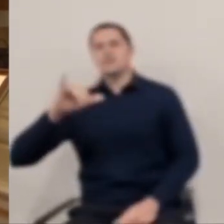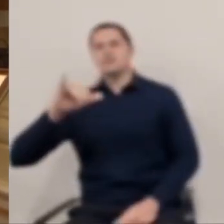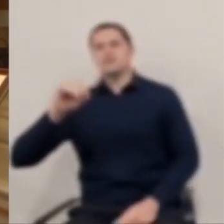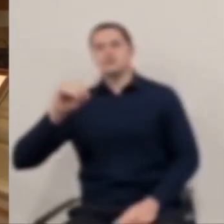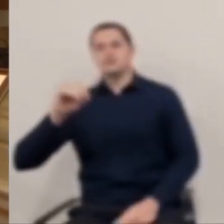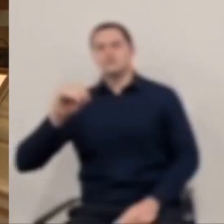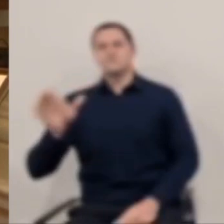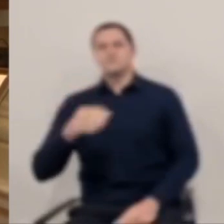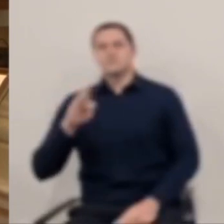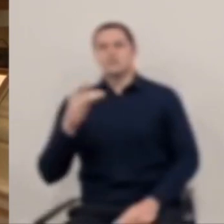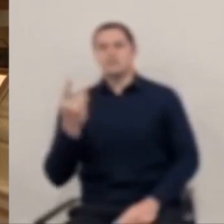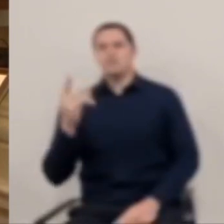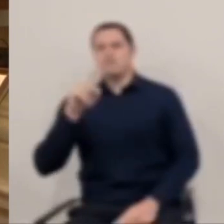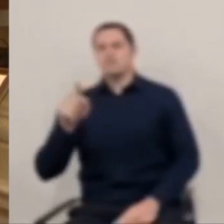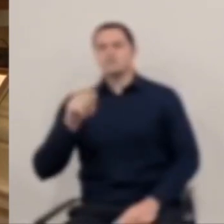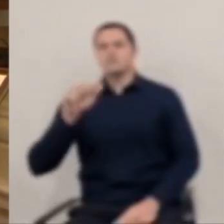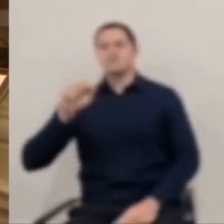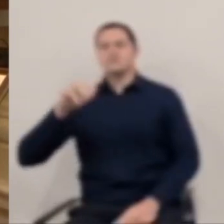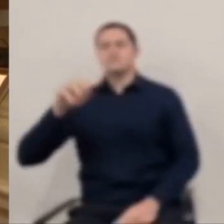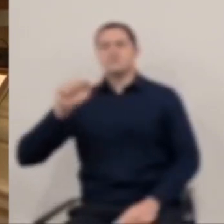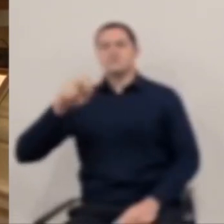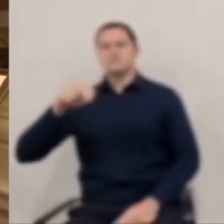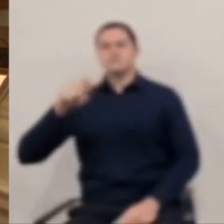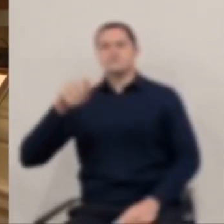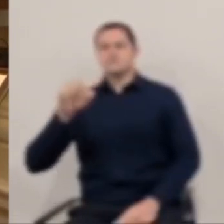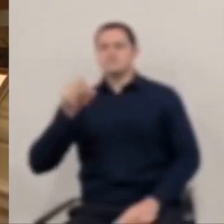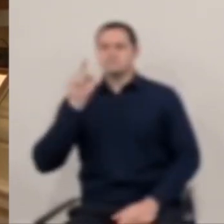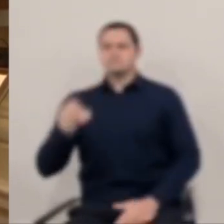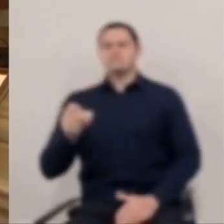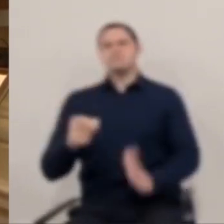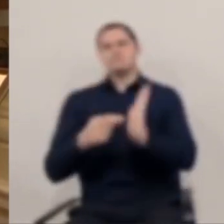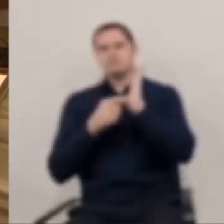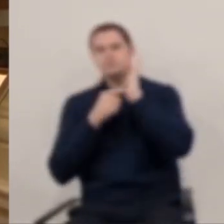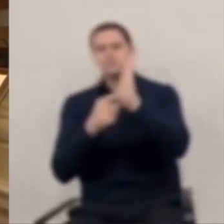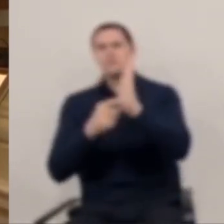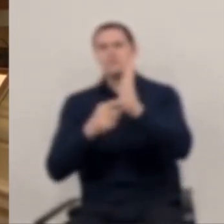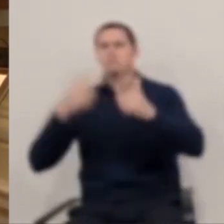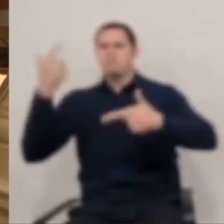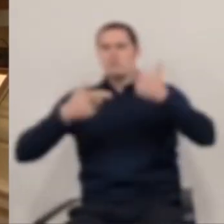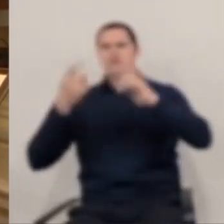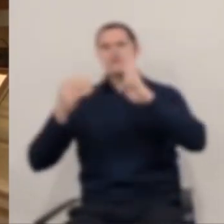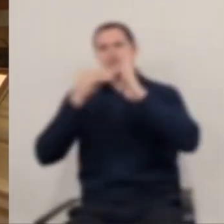universitaria de inclusión y discapacidad en la perspectiva de la diversidad funcional.